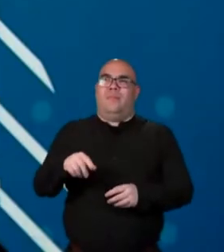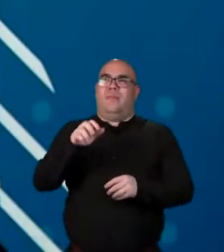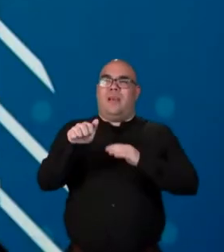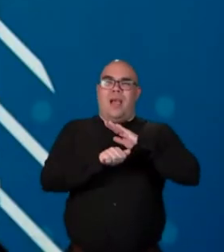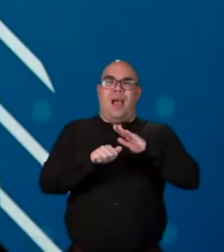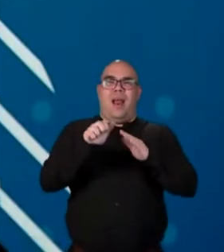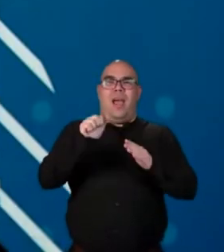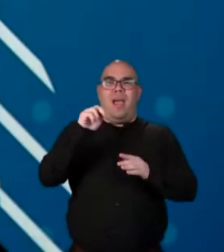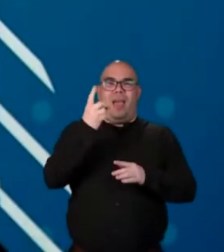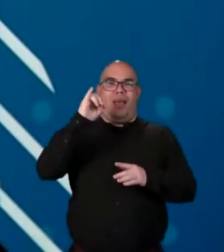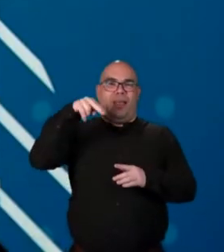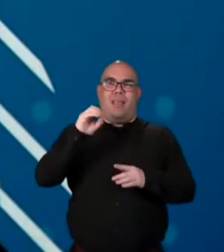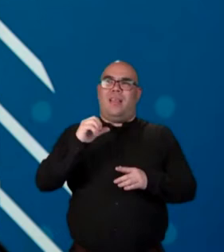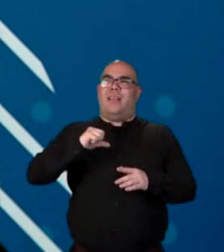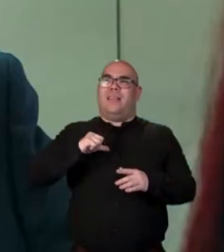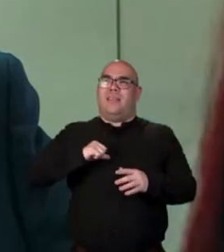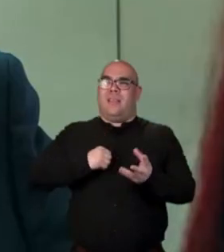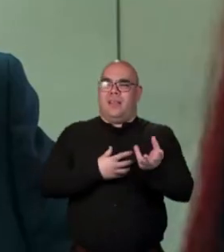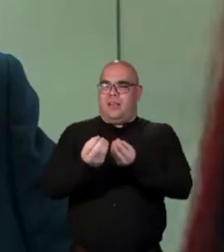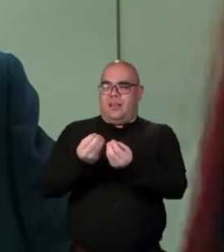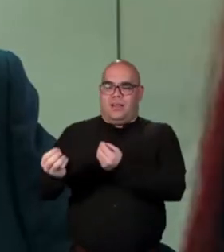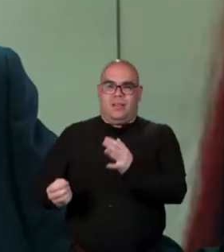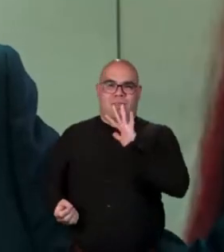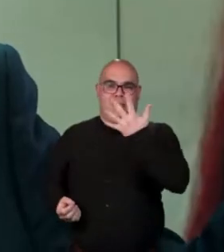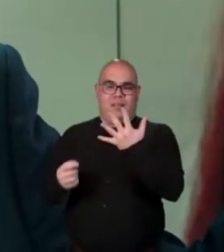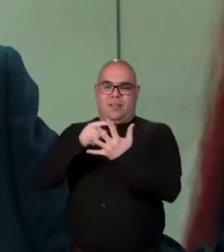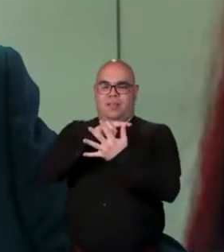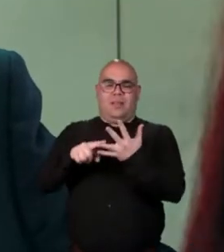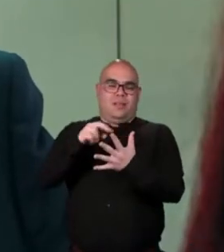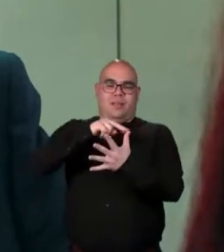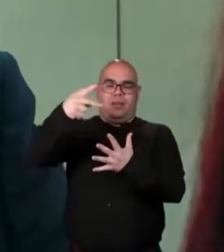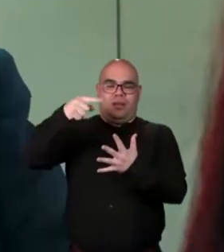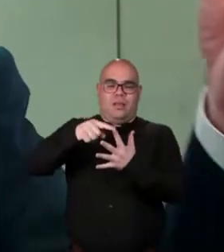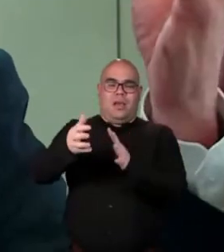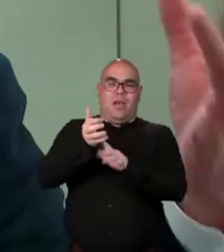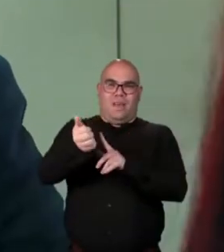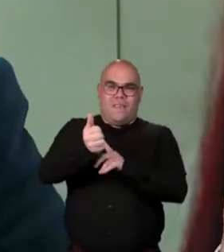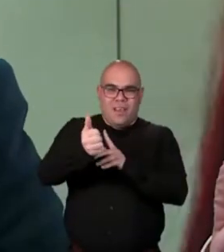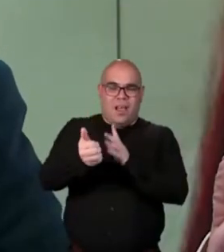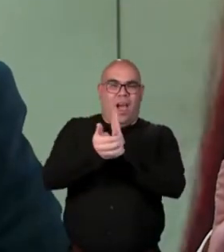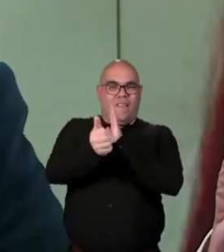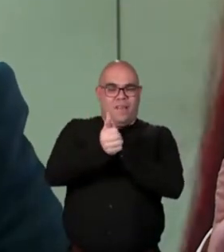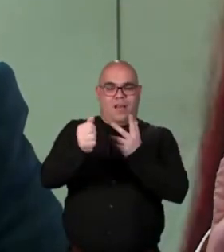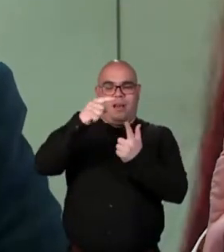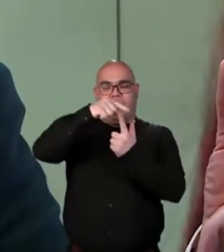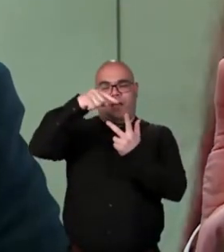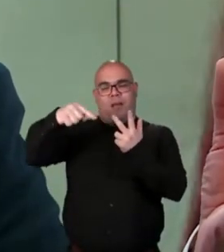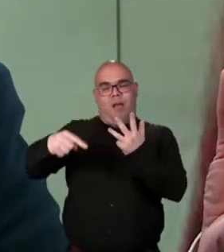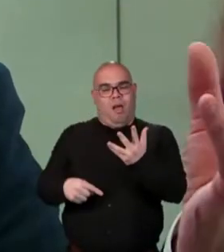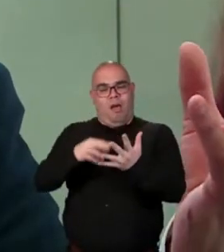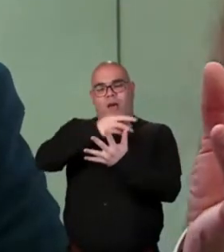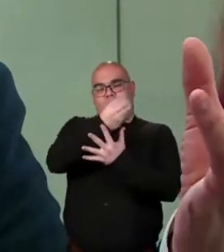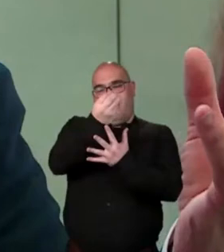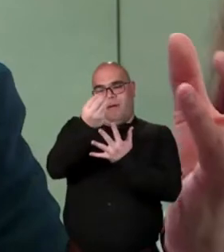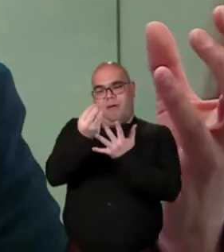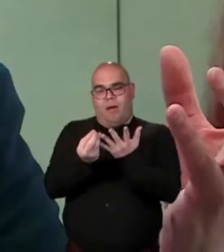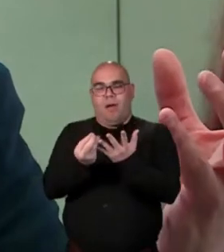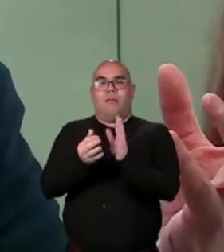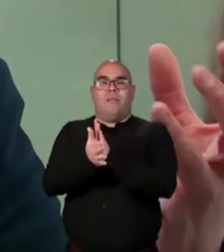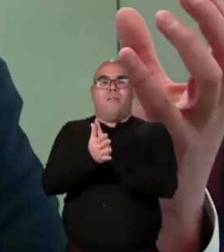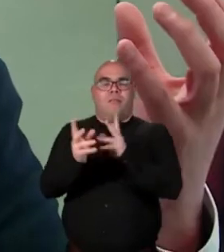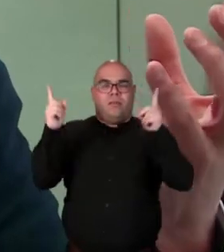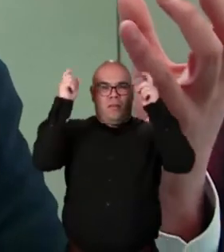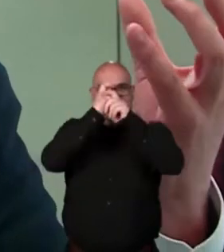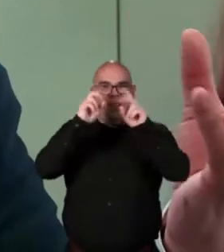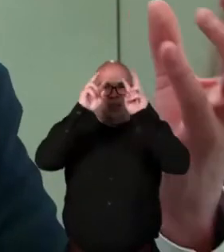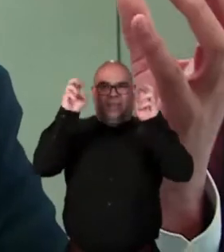que identifica 52 alrededor del tema tecnológico el tema las habilidades y 5 nos identifican todo el desarrollo de lo humano